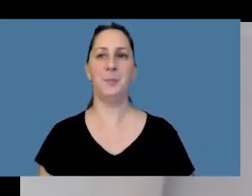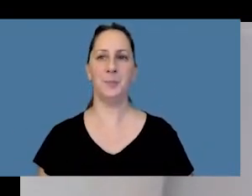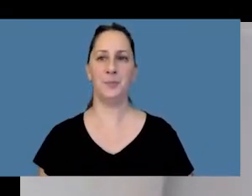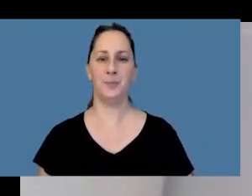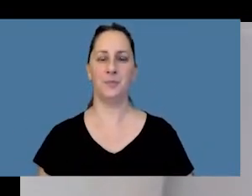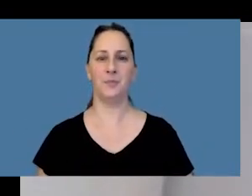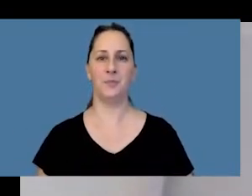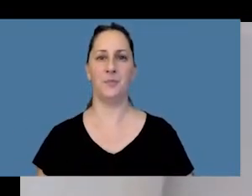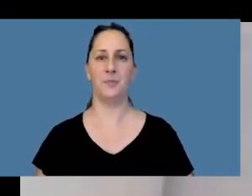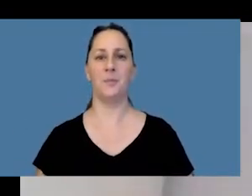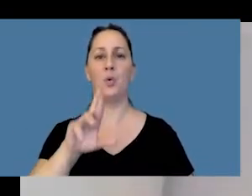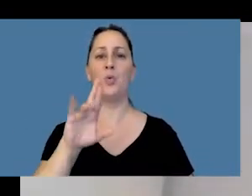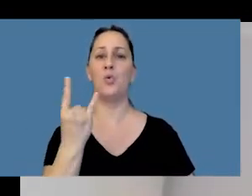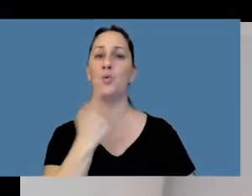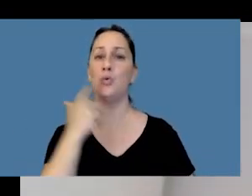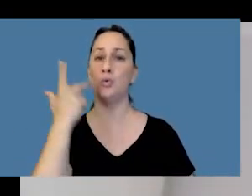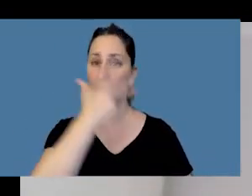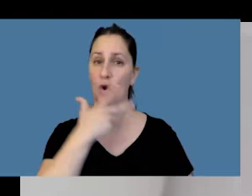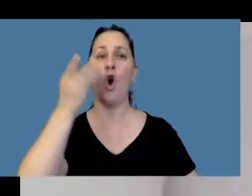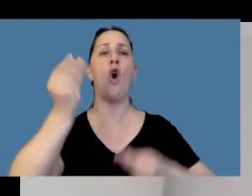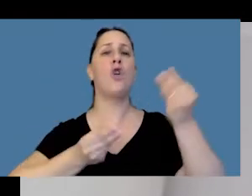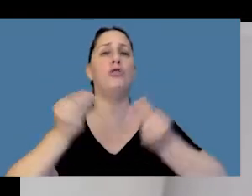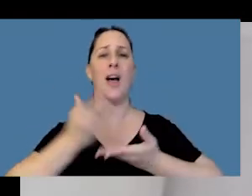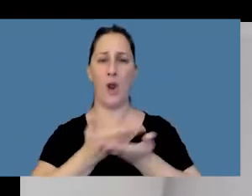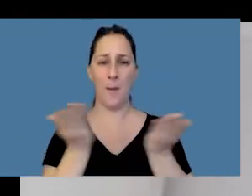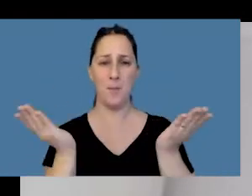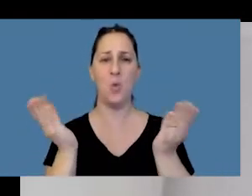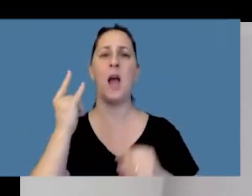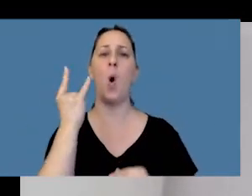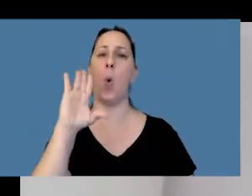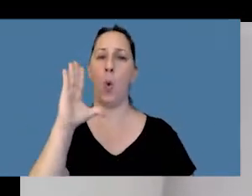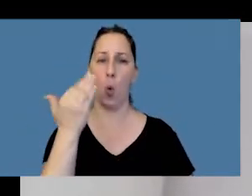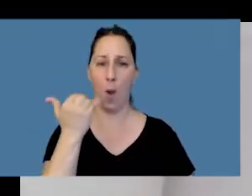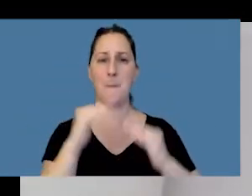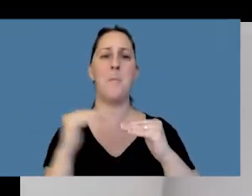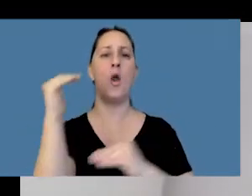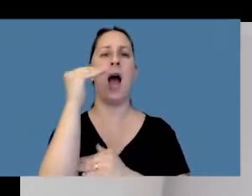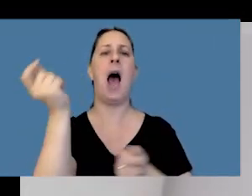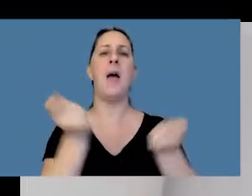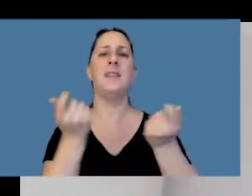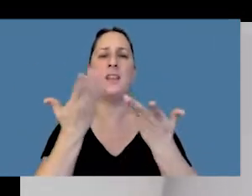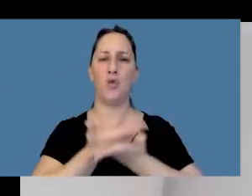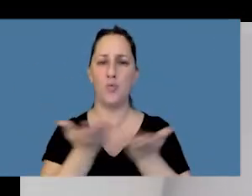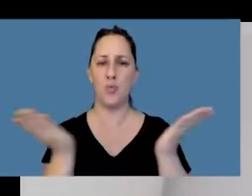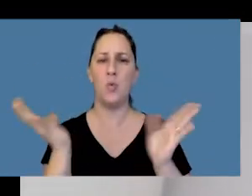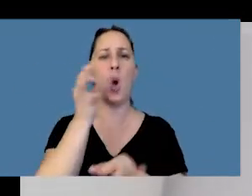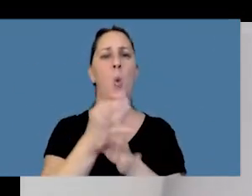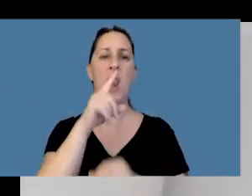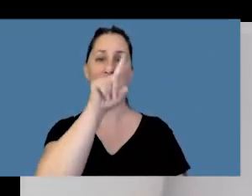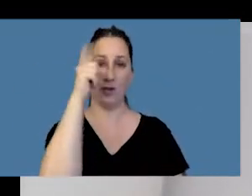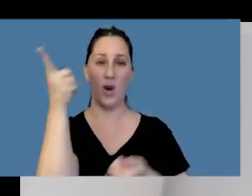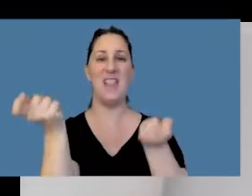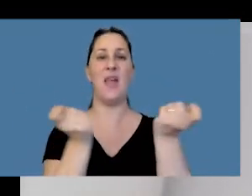Ruth Shapira es contadora pública de la UBA, posgrado en Administración Pública de la Escuela Nacional de